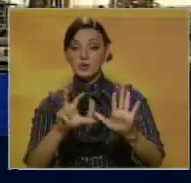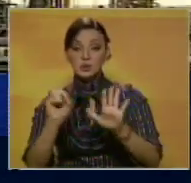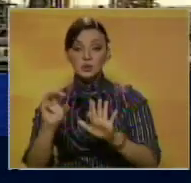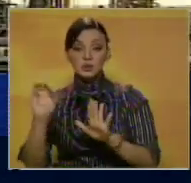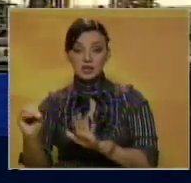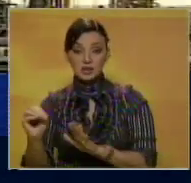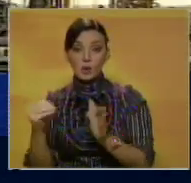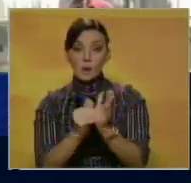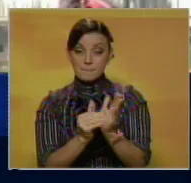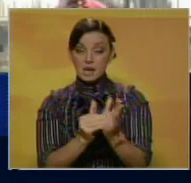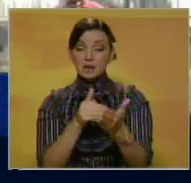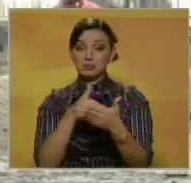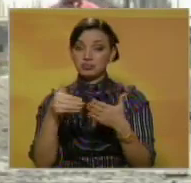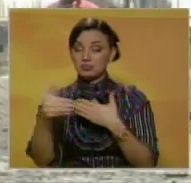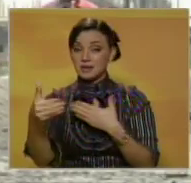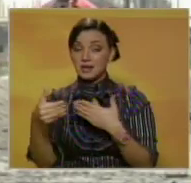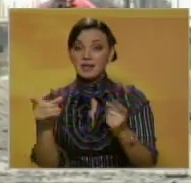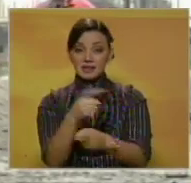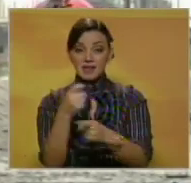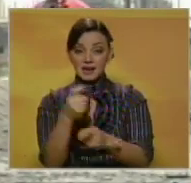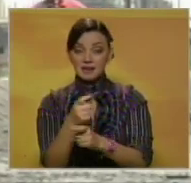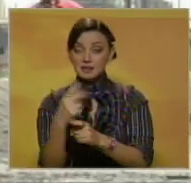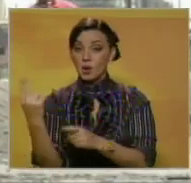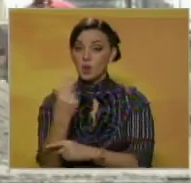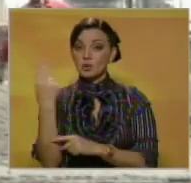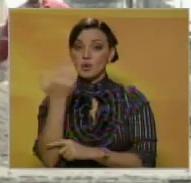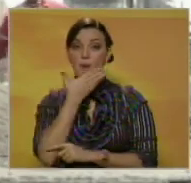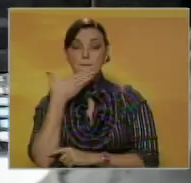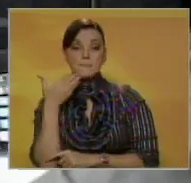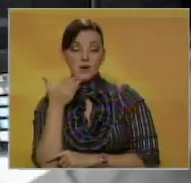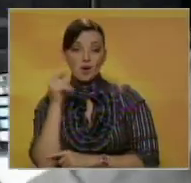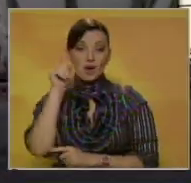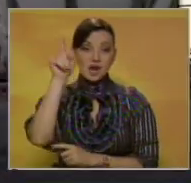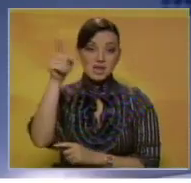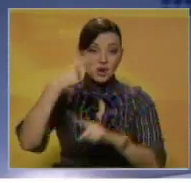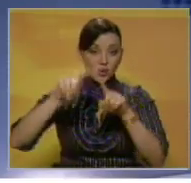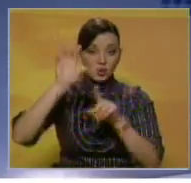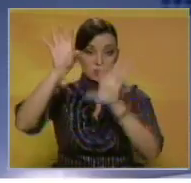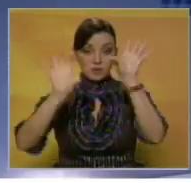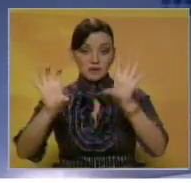mercado nacional y permitir un uso más eficiente de los hidrocarburos.